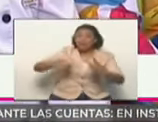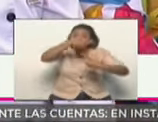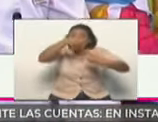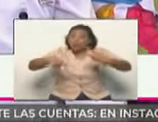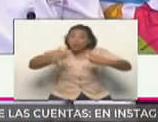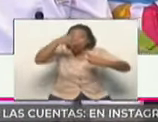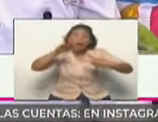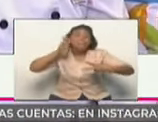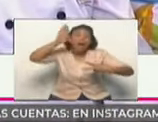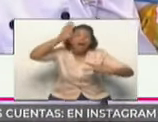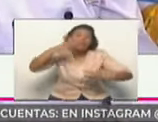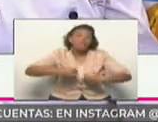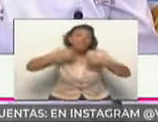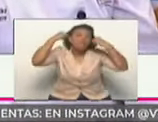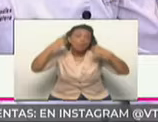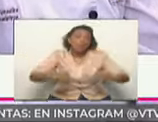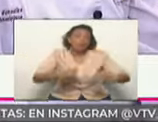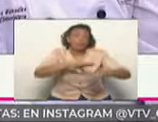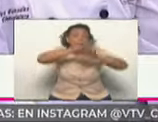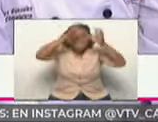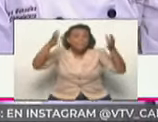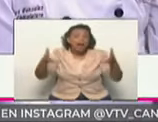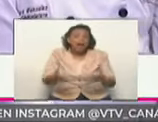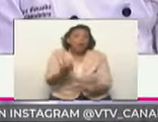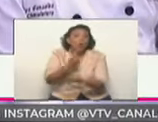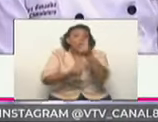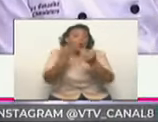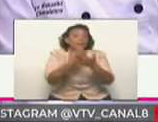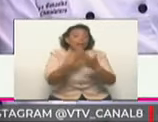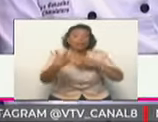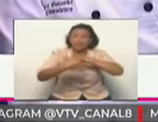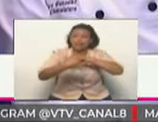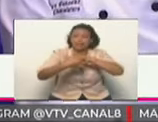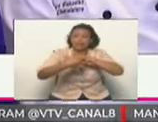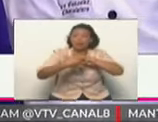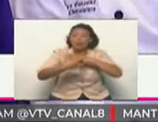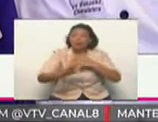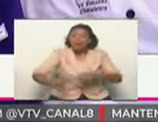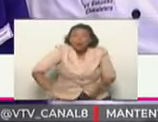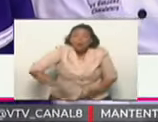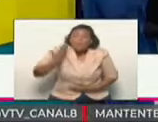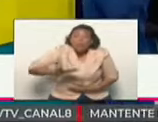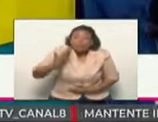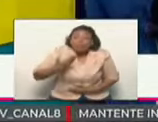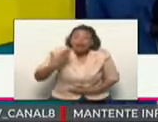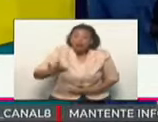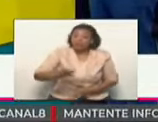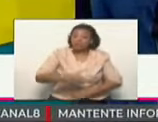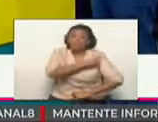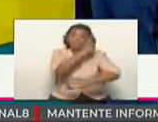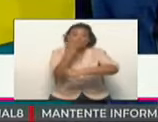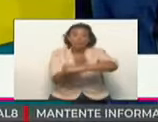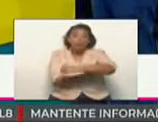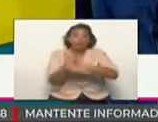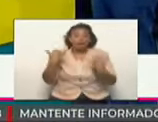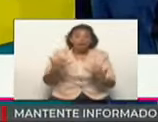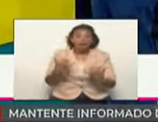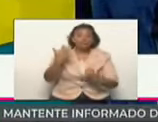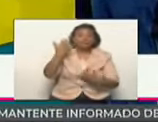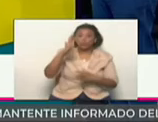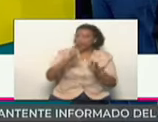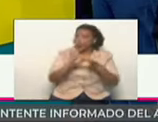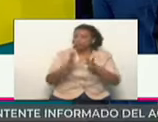aquí en adelante las grandes potencias económicas, tecnológicas, y lo importante que son las superpotencias